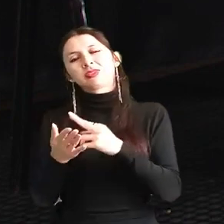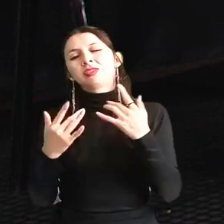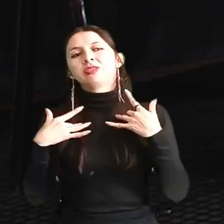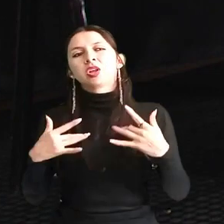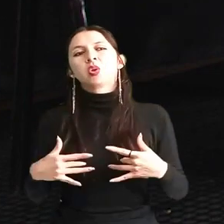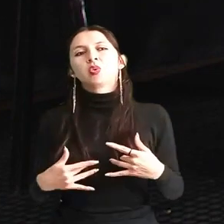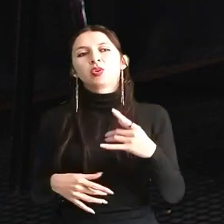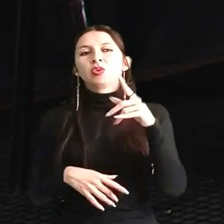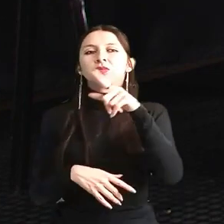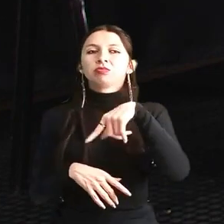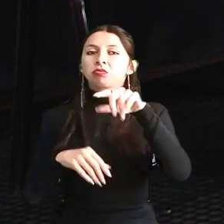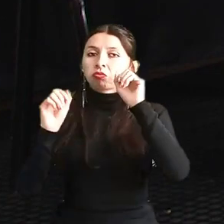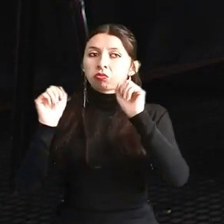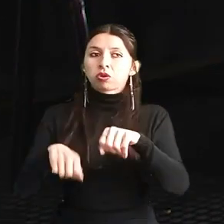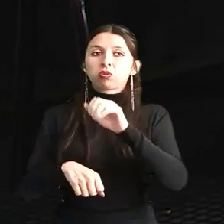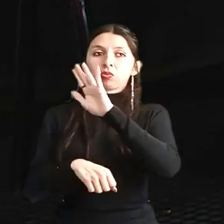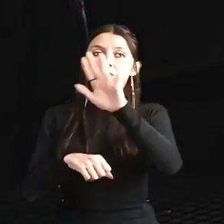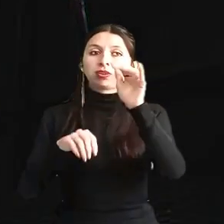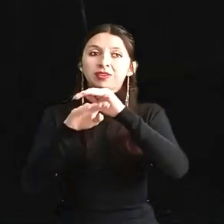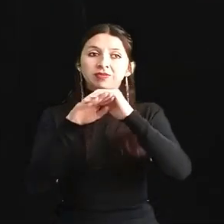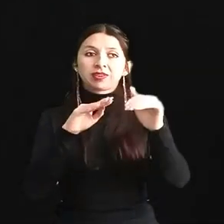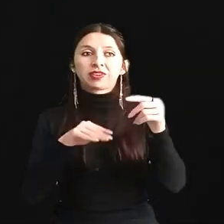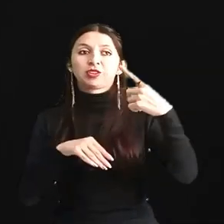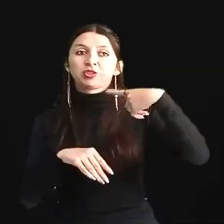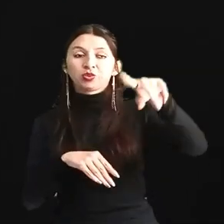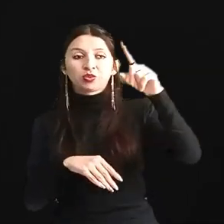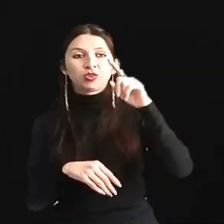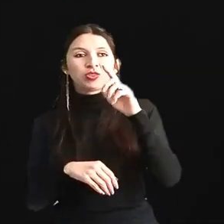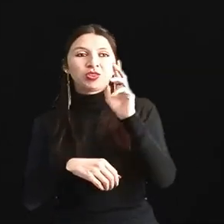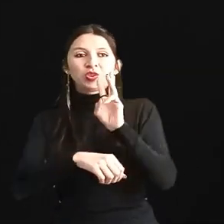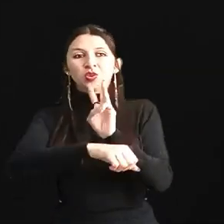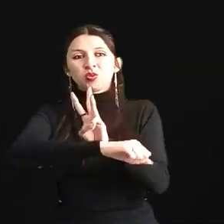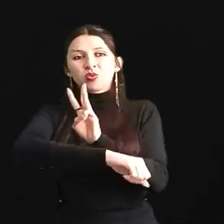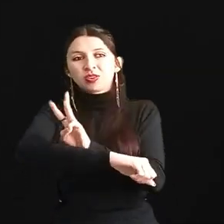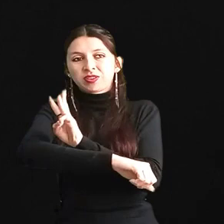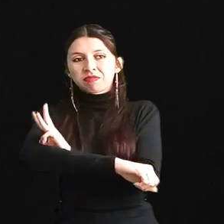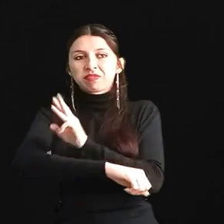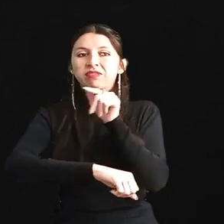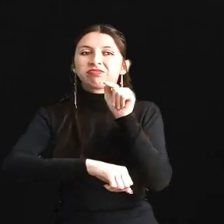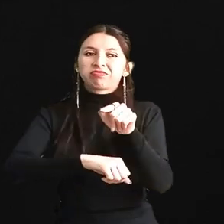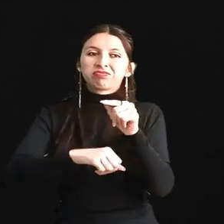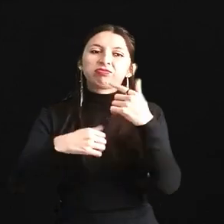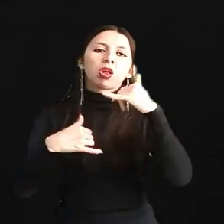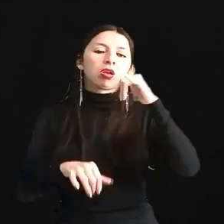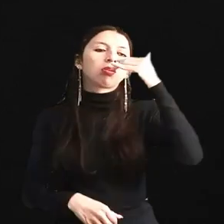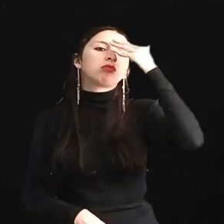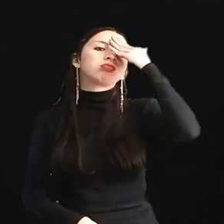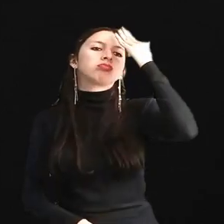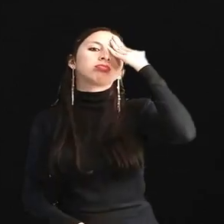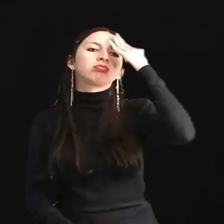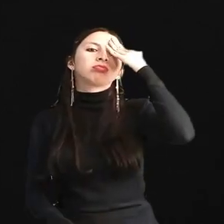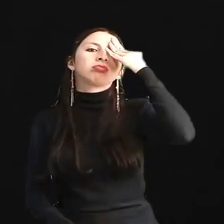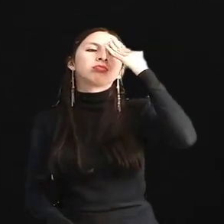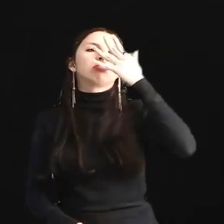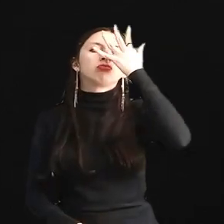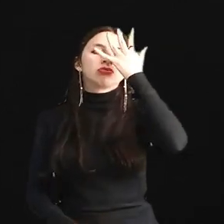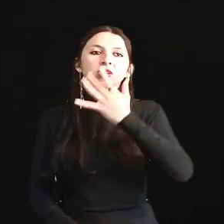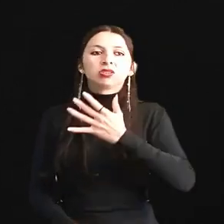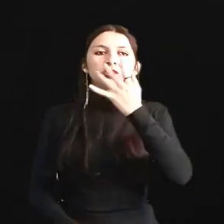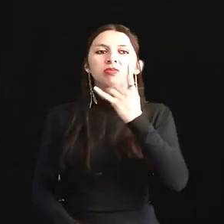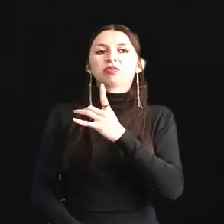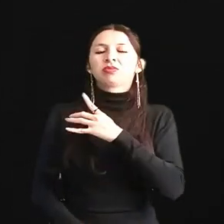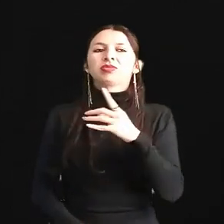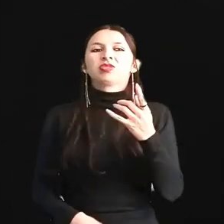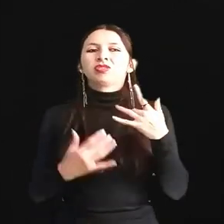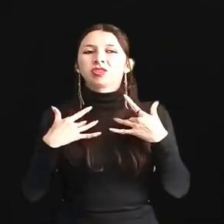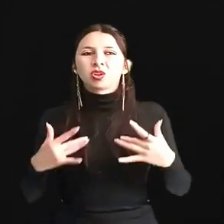revista y salud también nos permite invitarlos a ustedes para que puedan consultar a través de su página web a través también sabemos desde